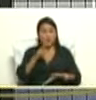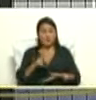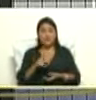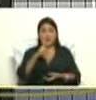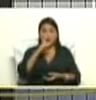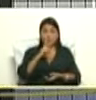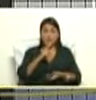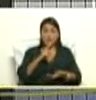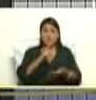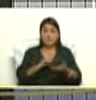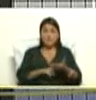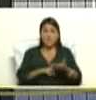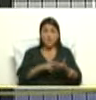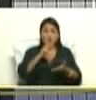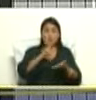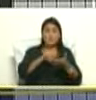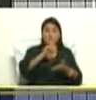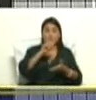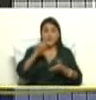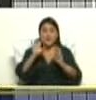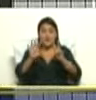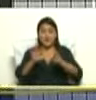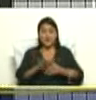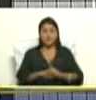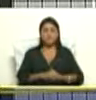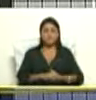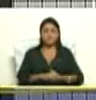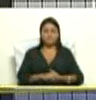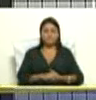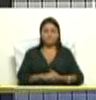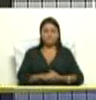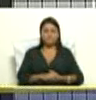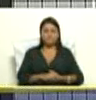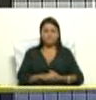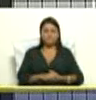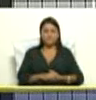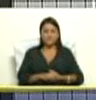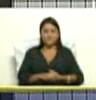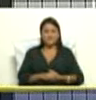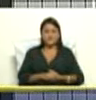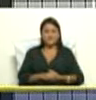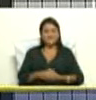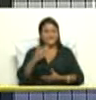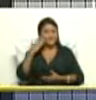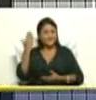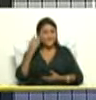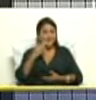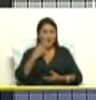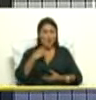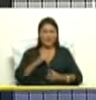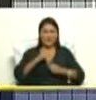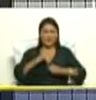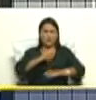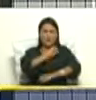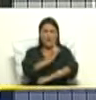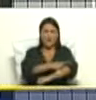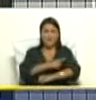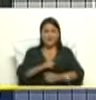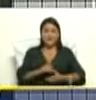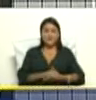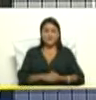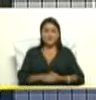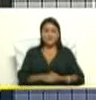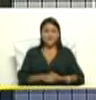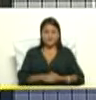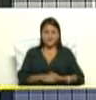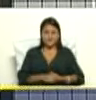año glorioso 2007 encabezada por estos muchachos valientes siempre